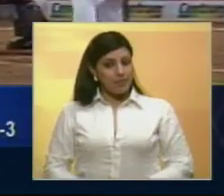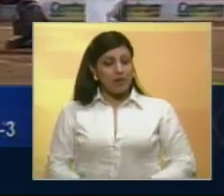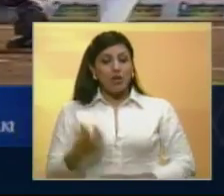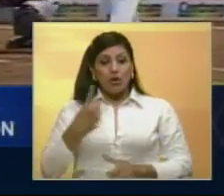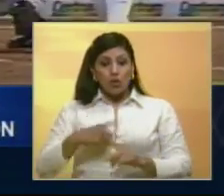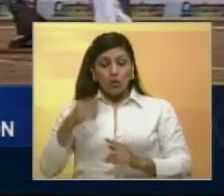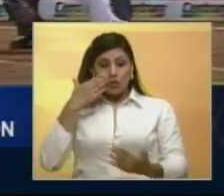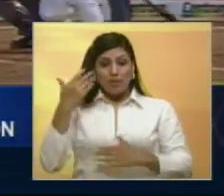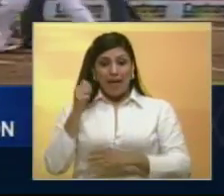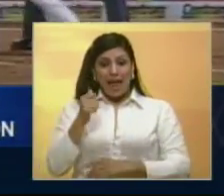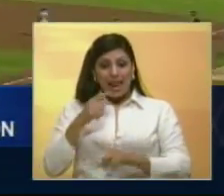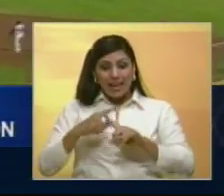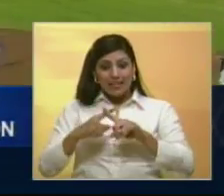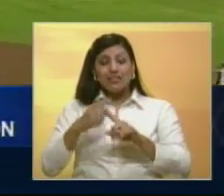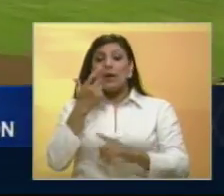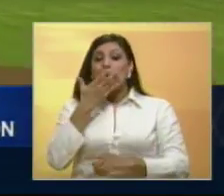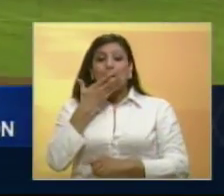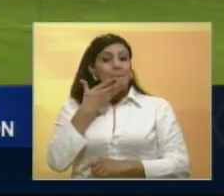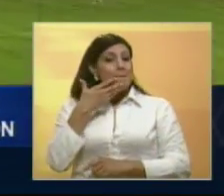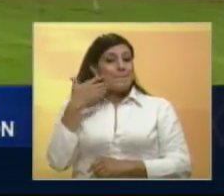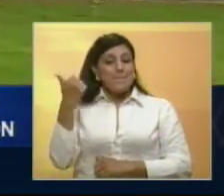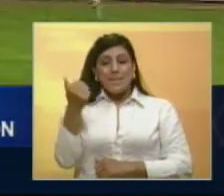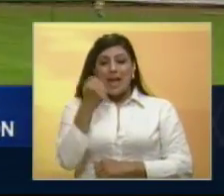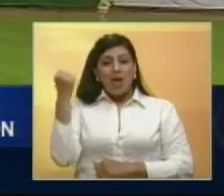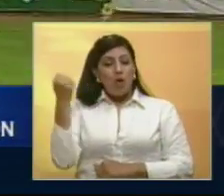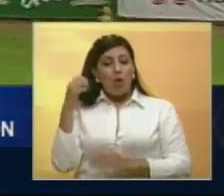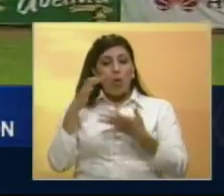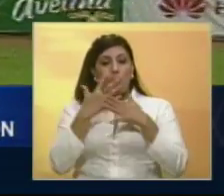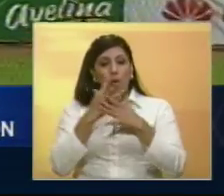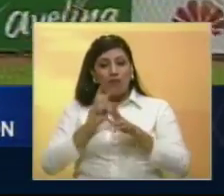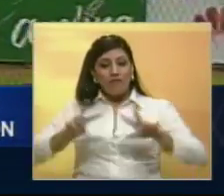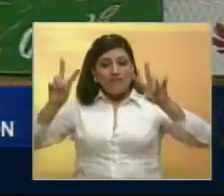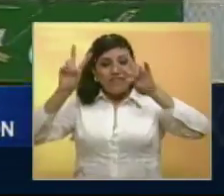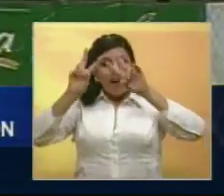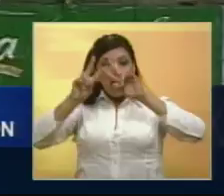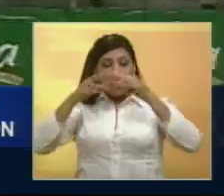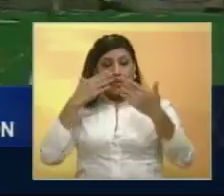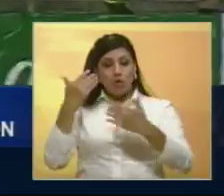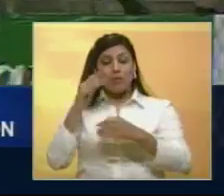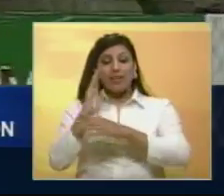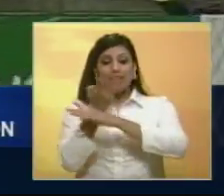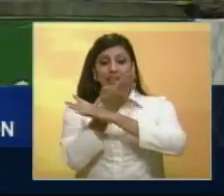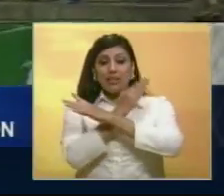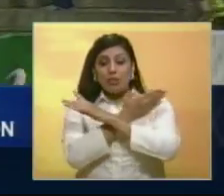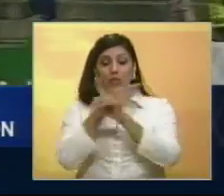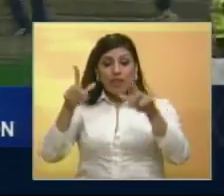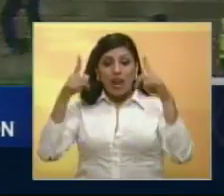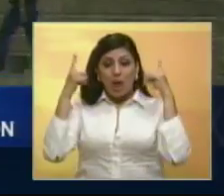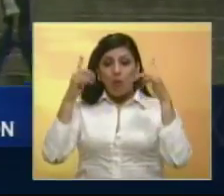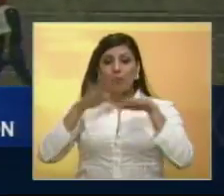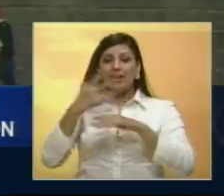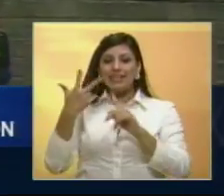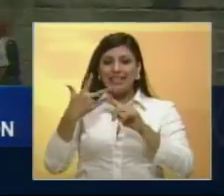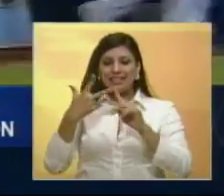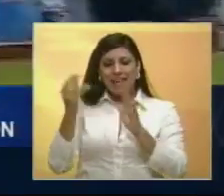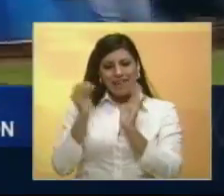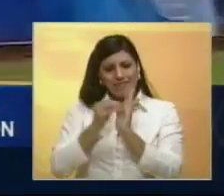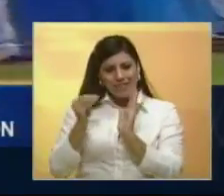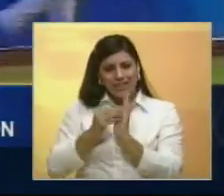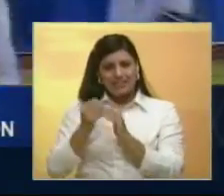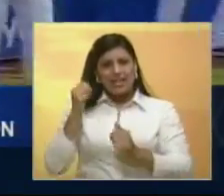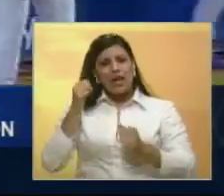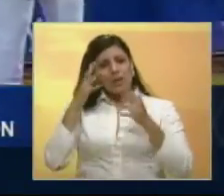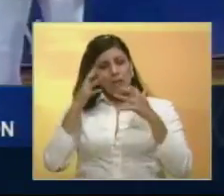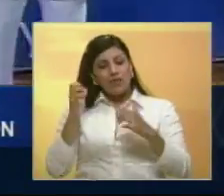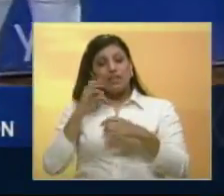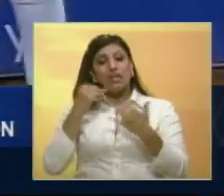Alex Cabrera fue electo como jugador más valioso de la temporada regular. El slugger de los Tiburones de La Guaira se llevó la distinción por tercera vez en su carrera